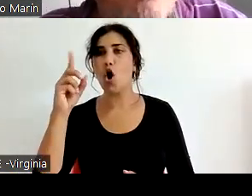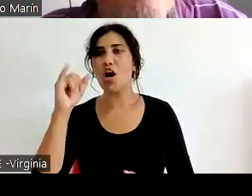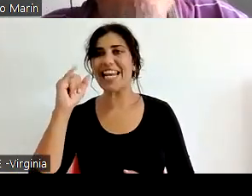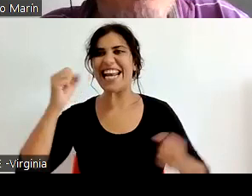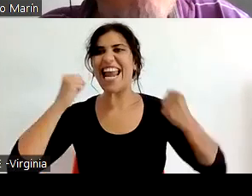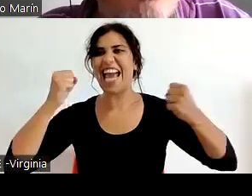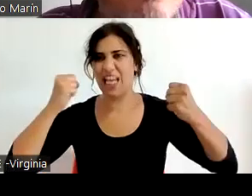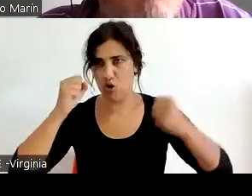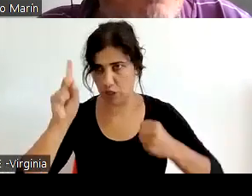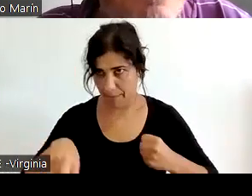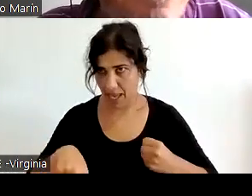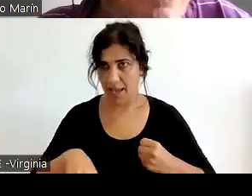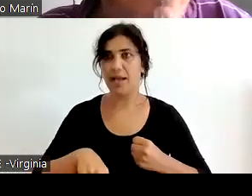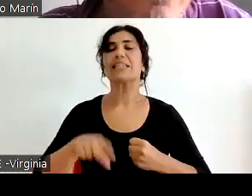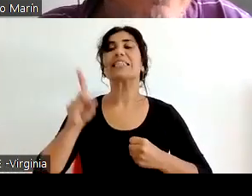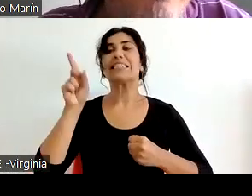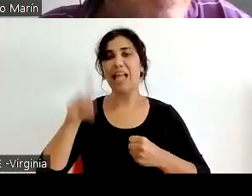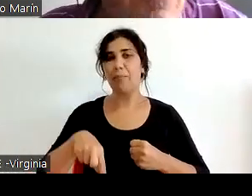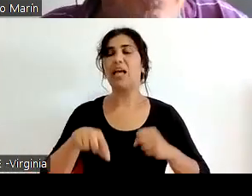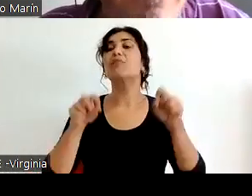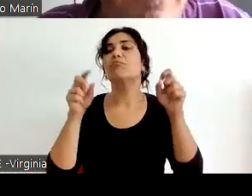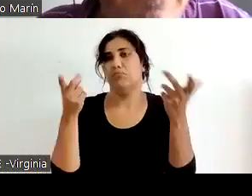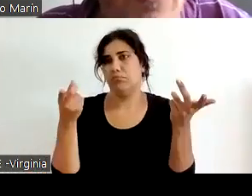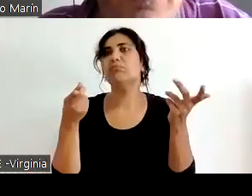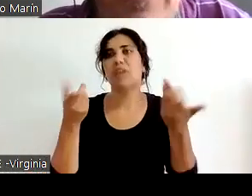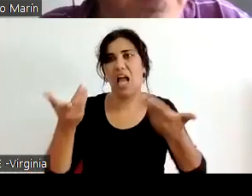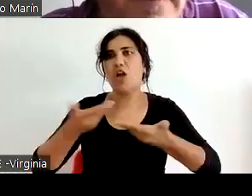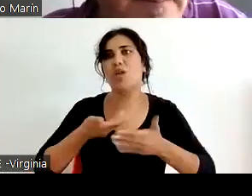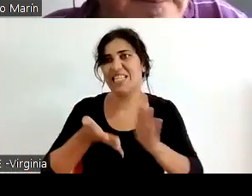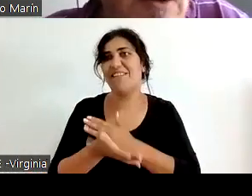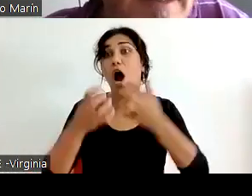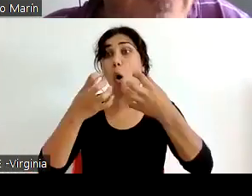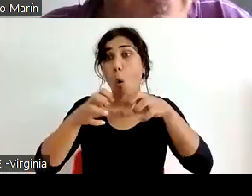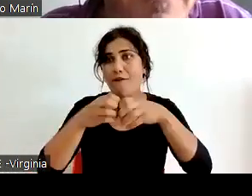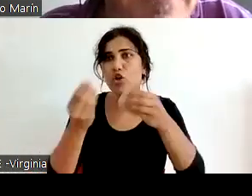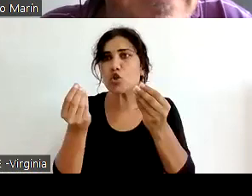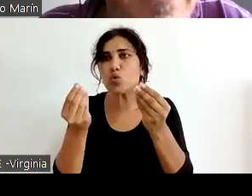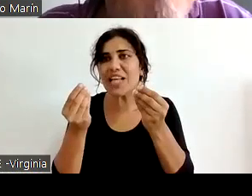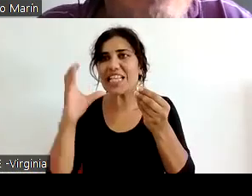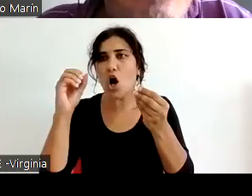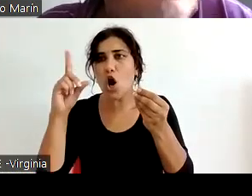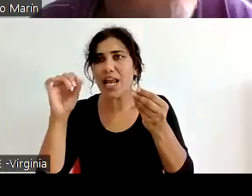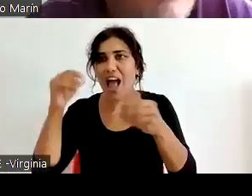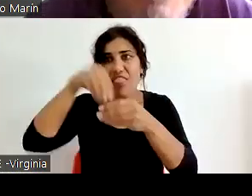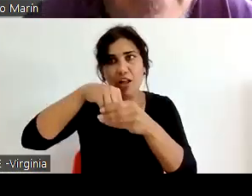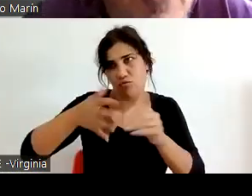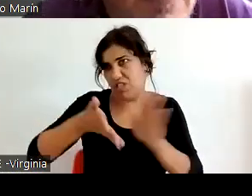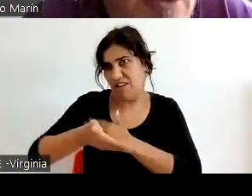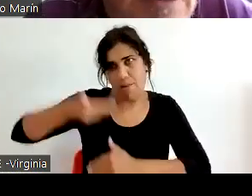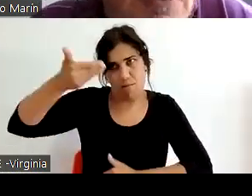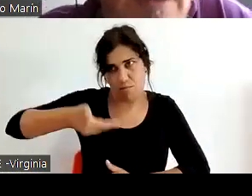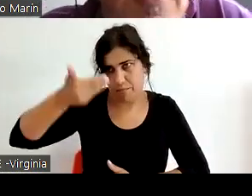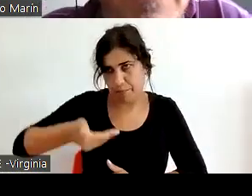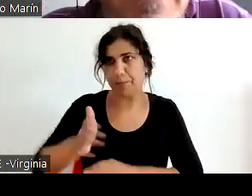también está influida por el tema colinérgico, o sea que la colina del huevo es, yo diría que fundamental. Y la glutamina, que por